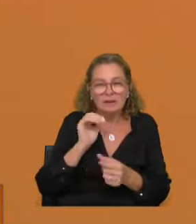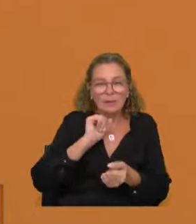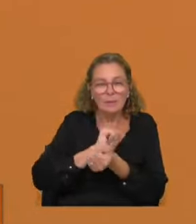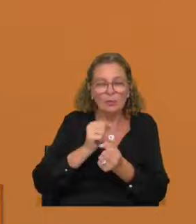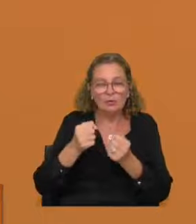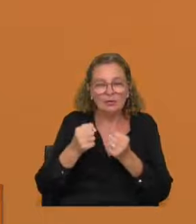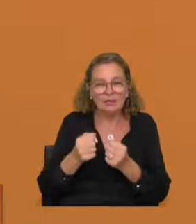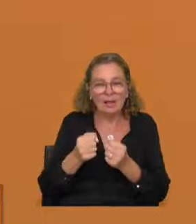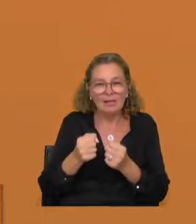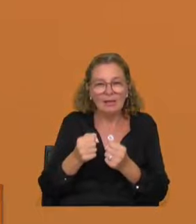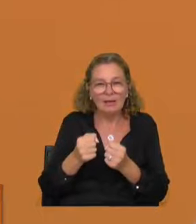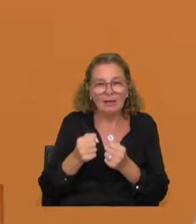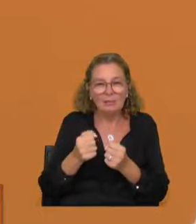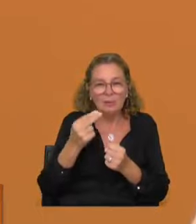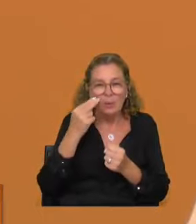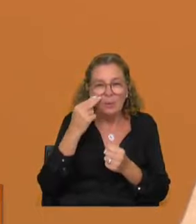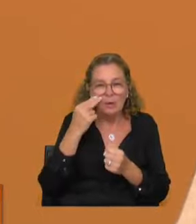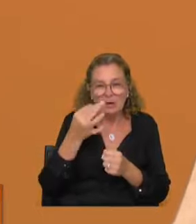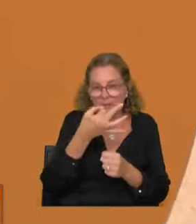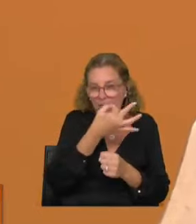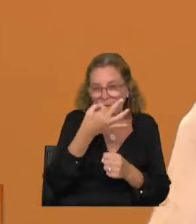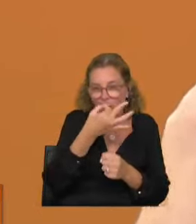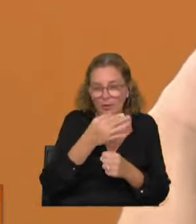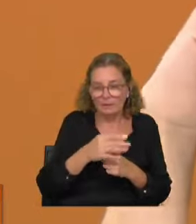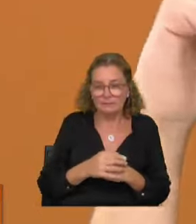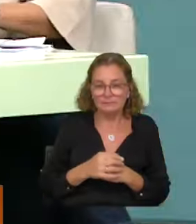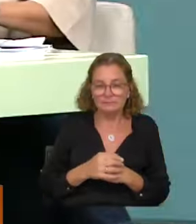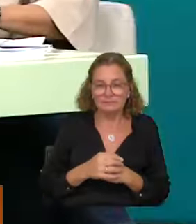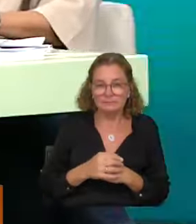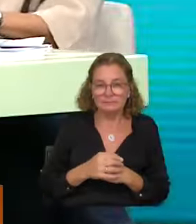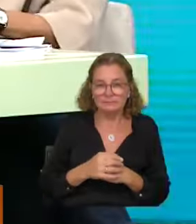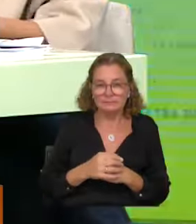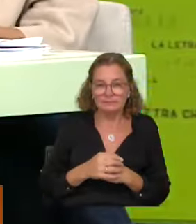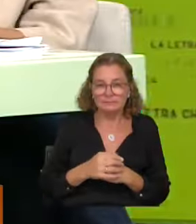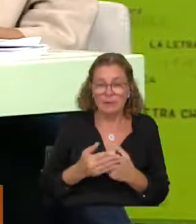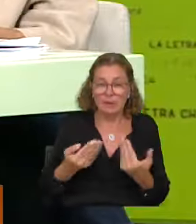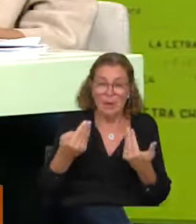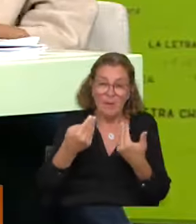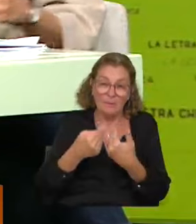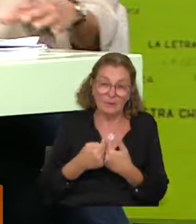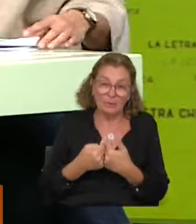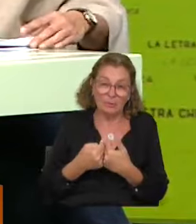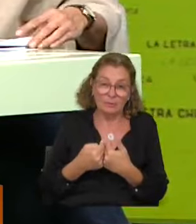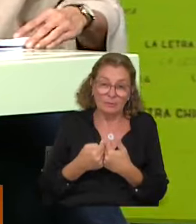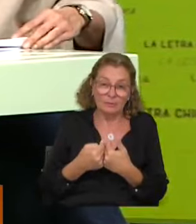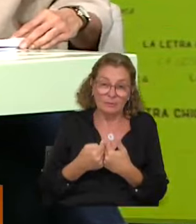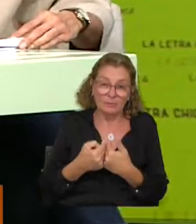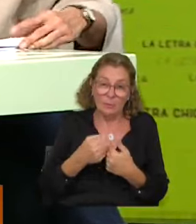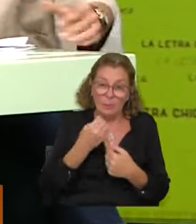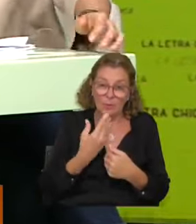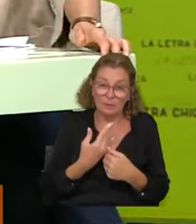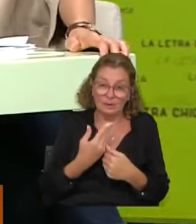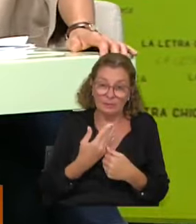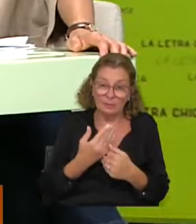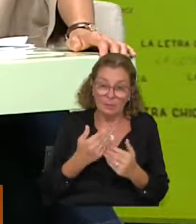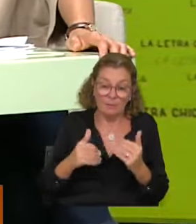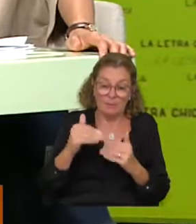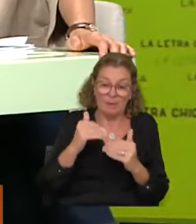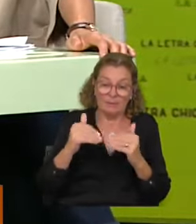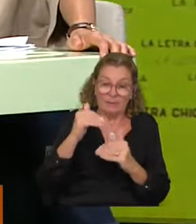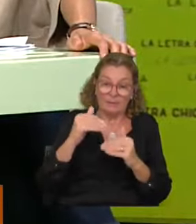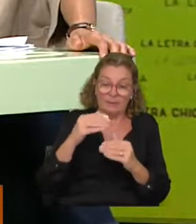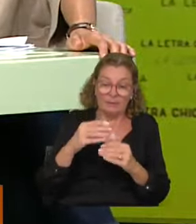este por micro y narcotráfico es una pregunta muy oportuna por el incremento además